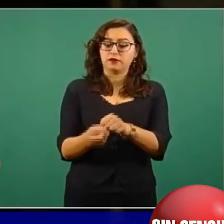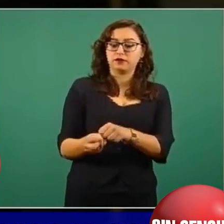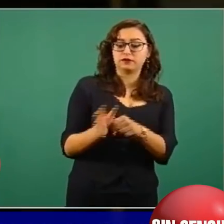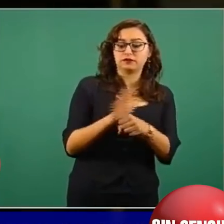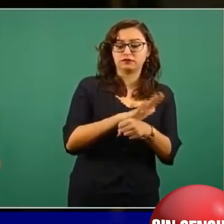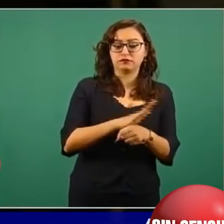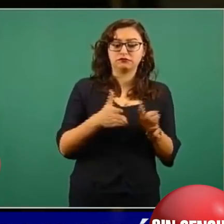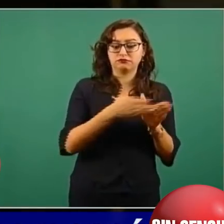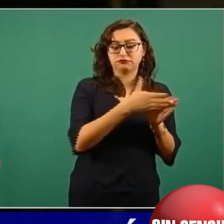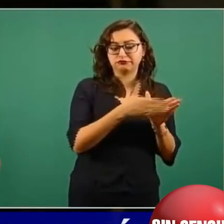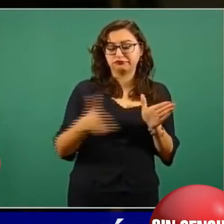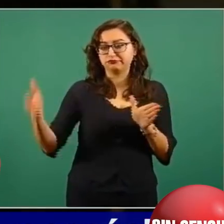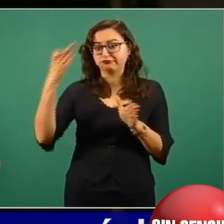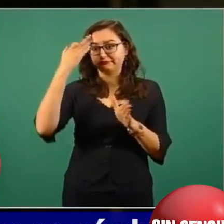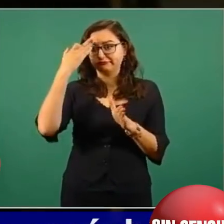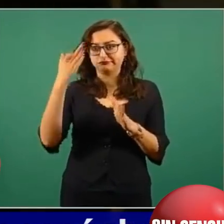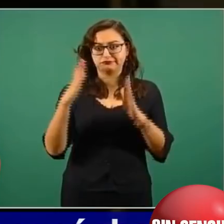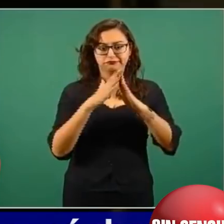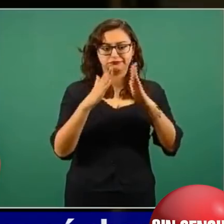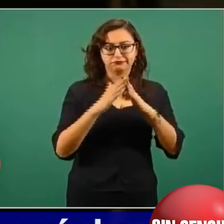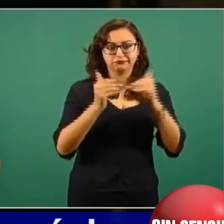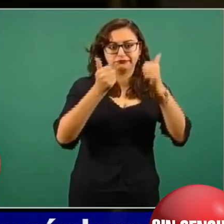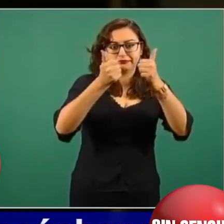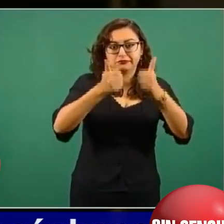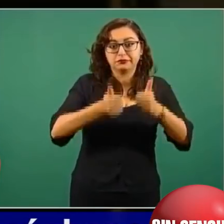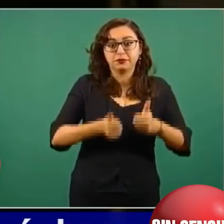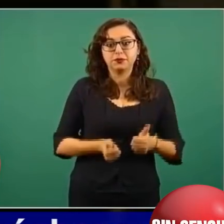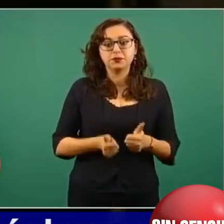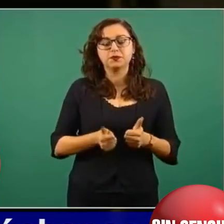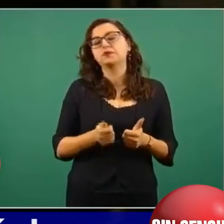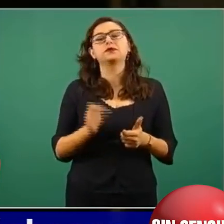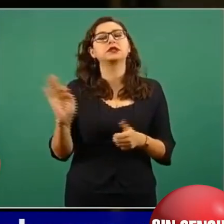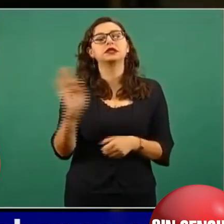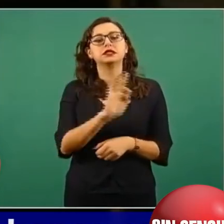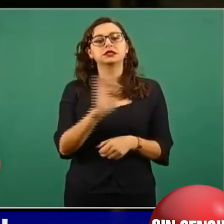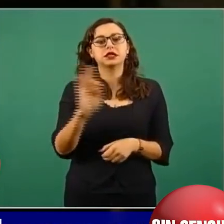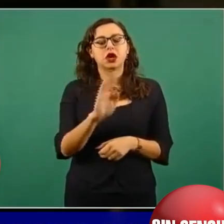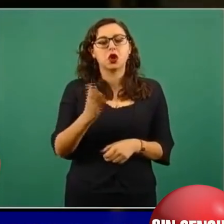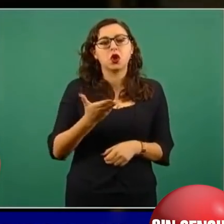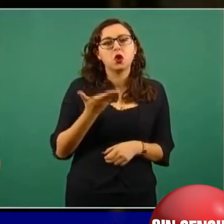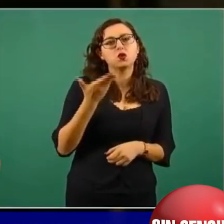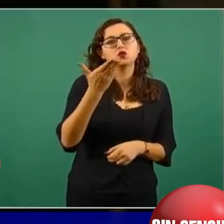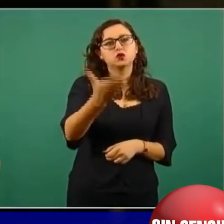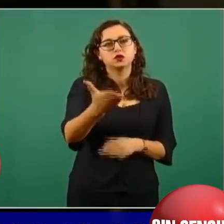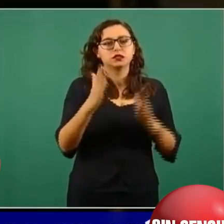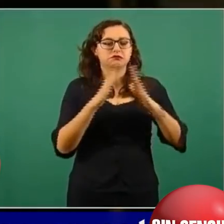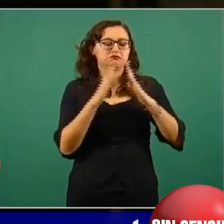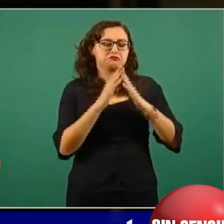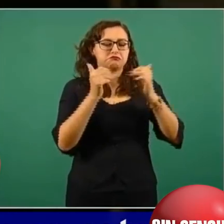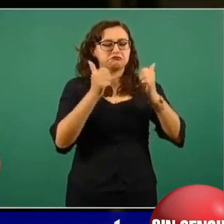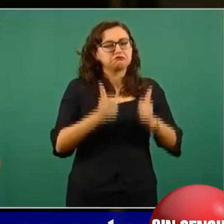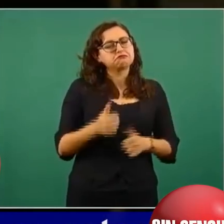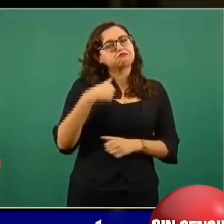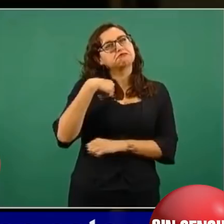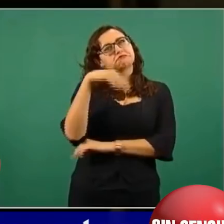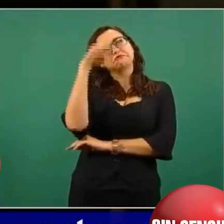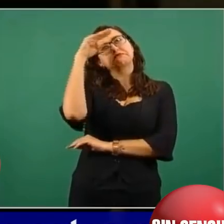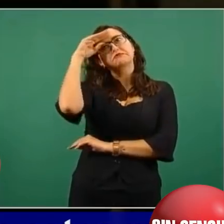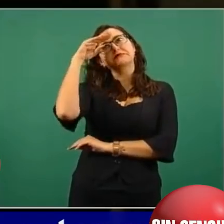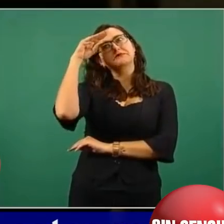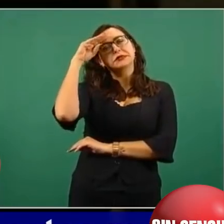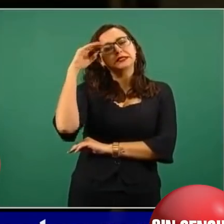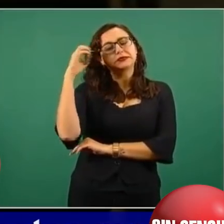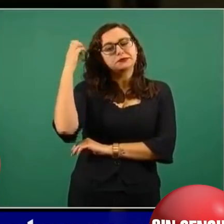esos tiempos a veces donde uno tiene pues un poco más para pensar lo que ocurre y para hacer pues ahí un